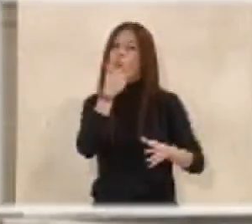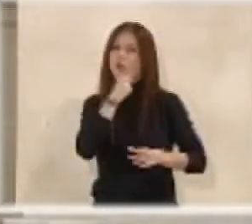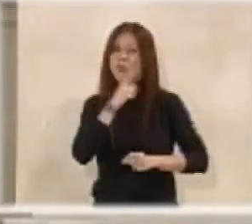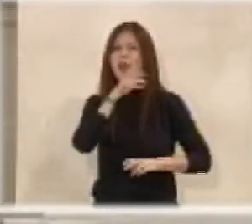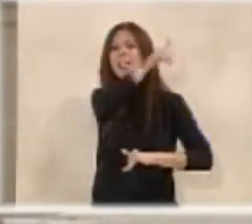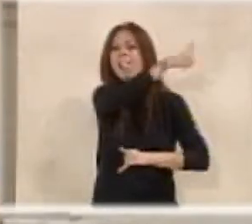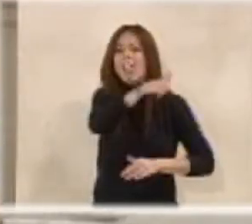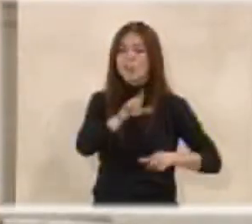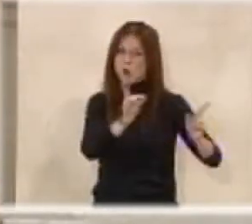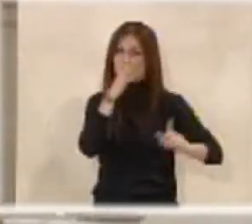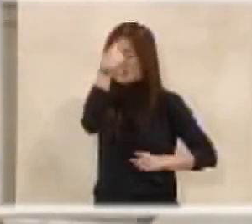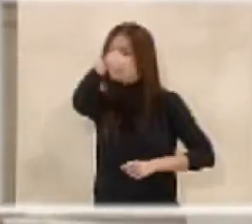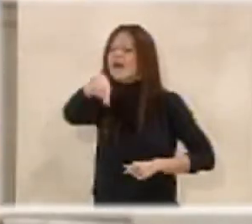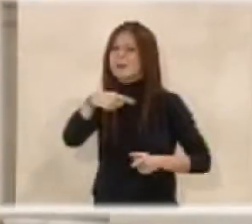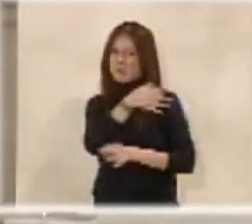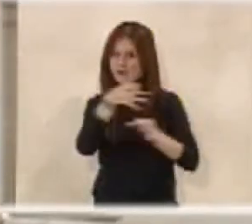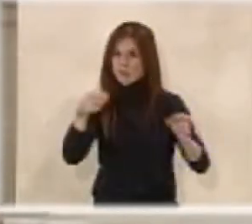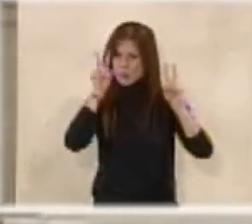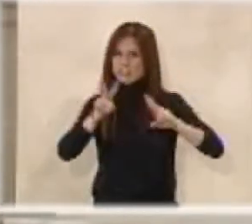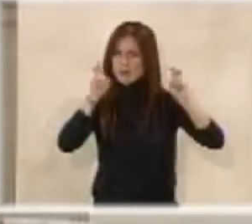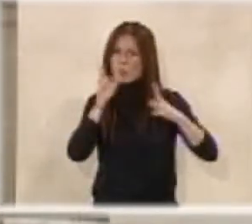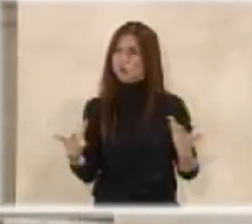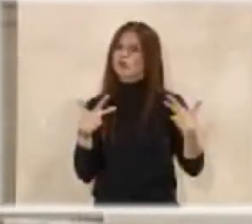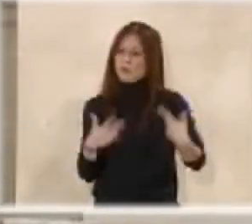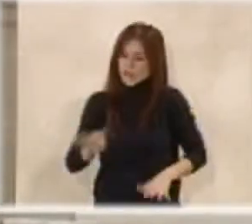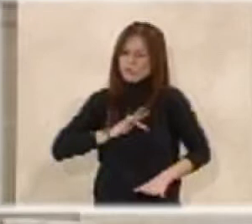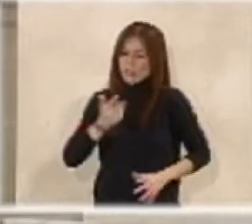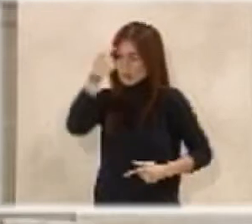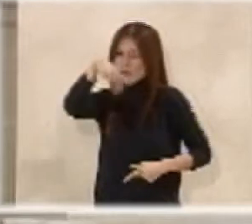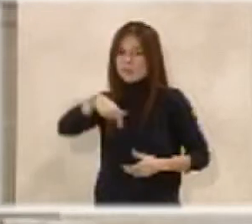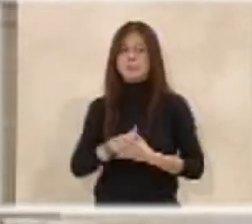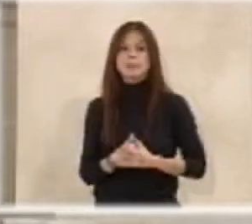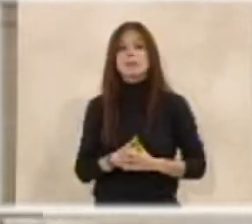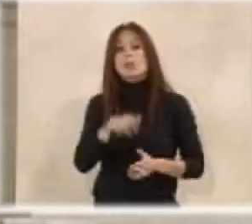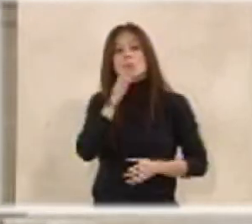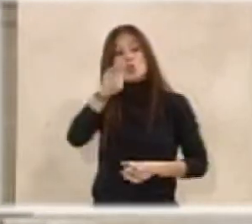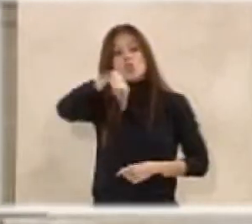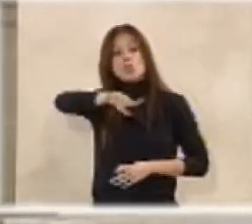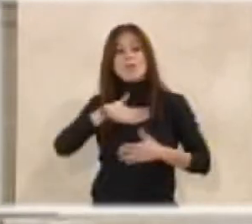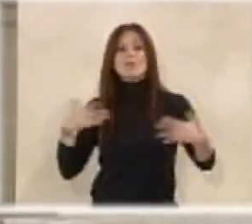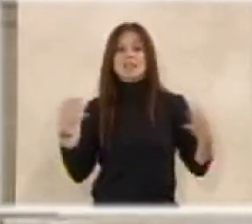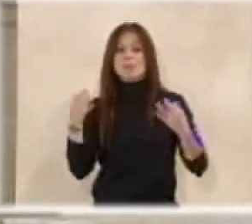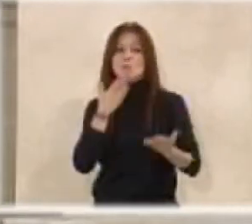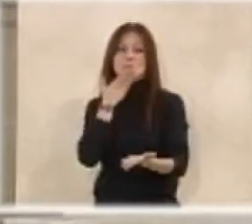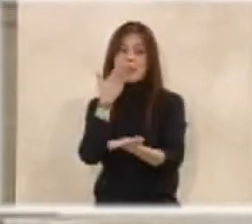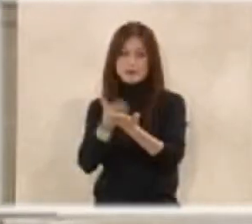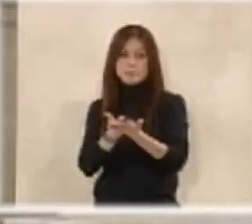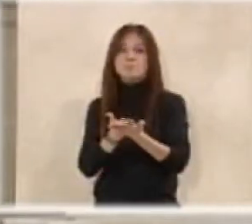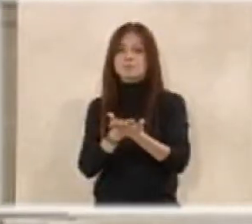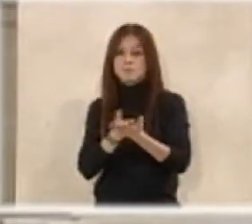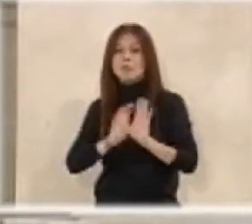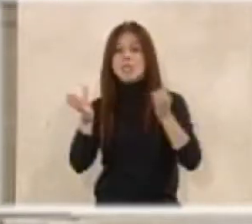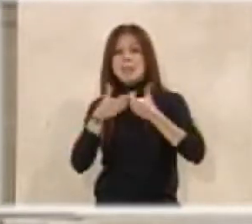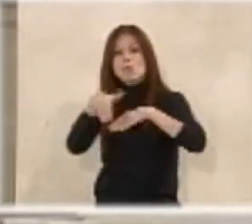vamos a manipular desde aquí. Saben perfectamente de lo que estamos hablando porque lo sufren ellas mismas. Por tanto, nosotros lo que le queremos pedir al